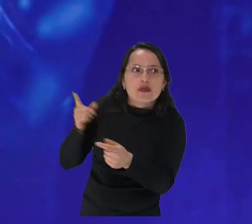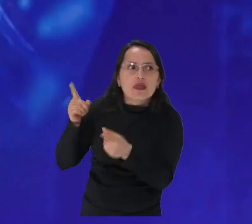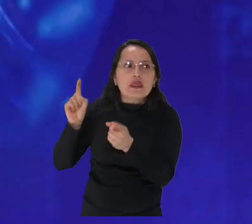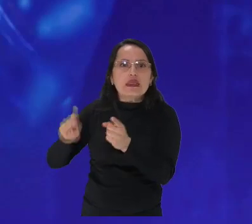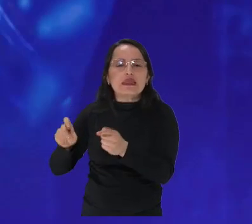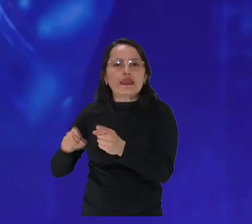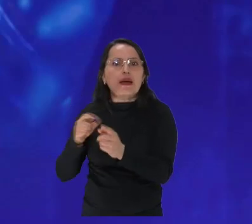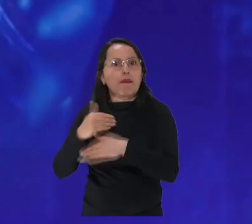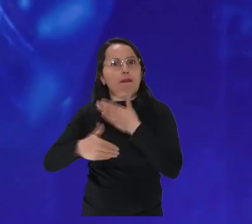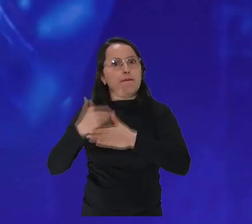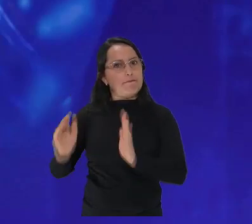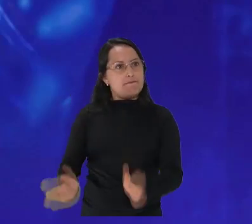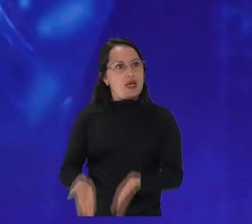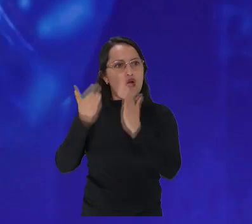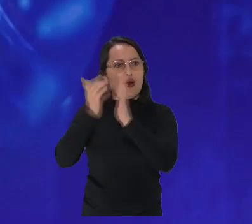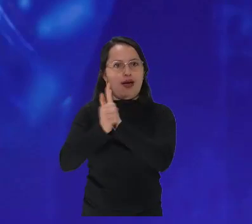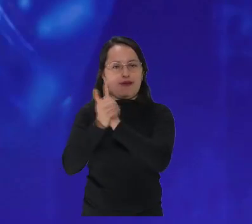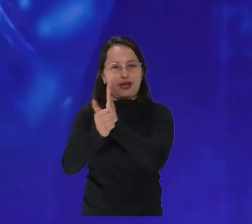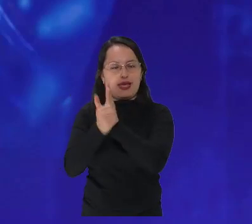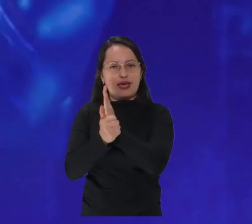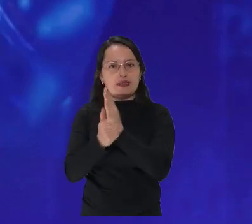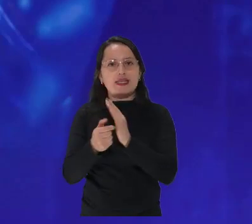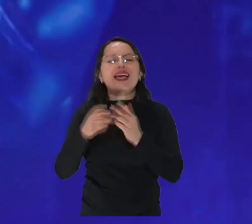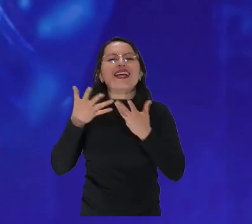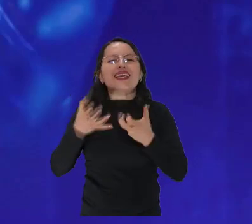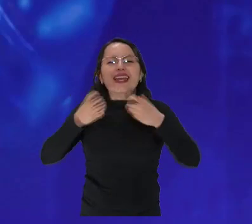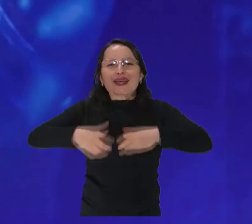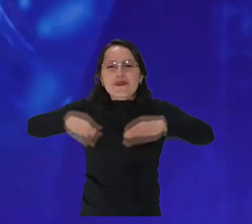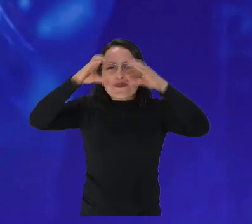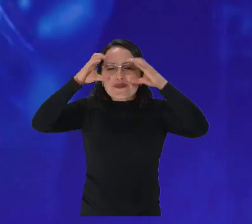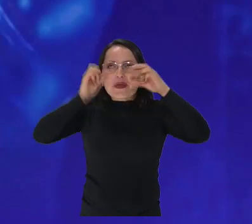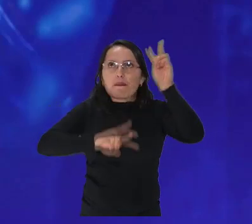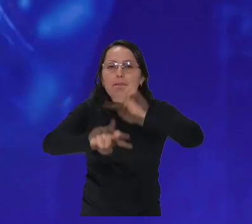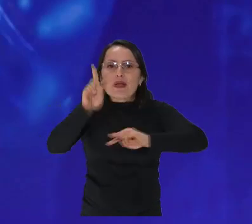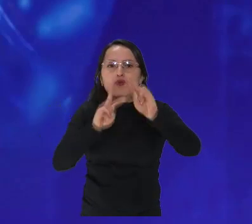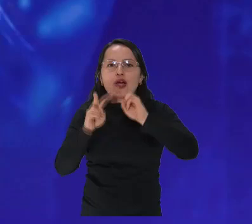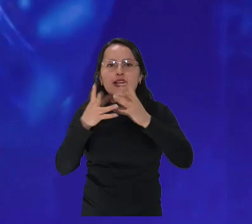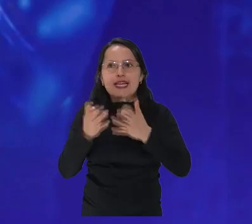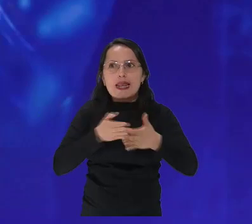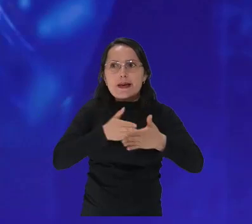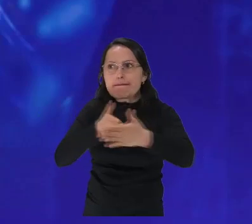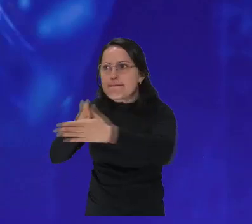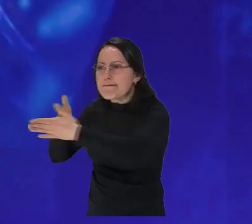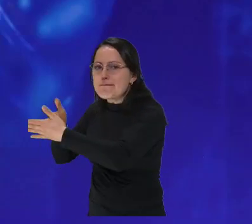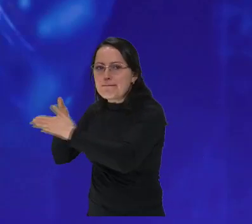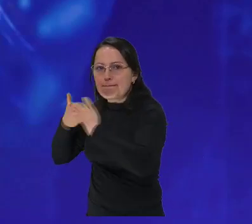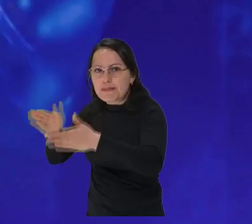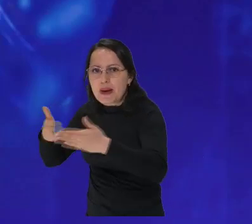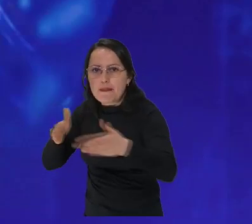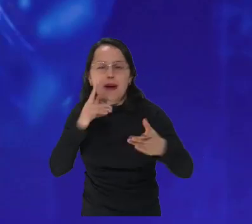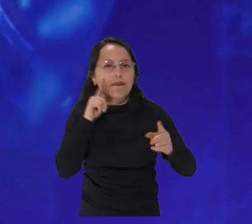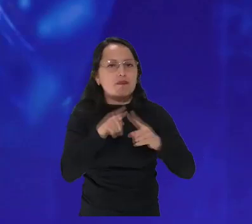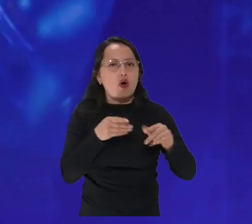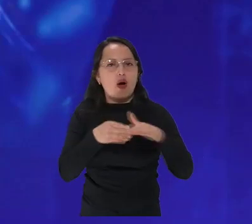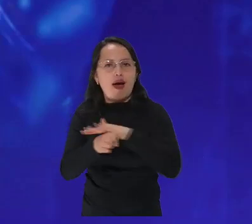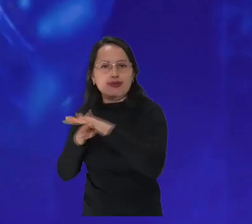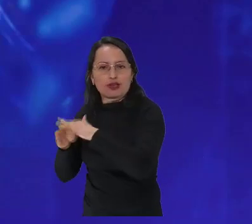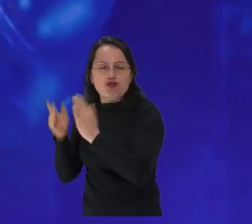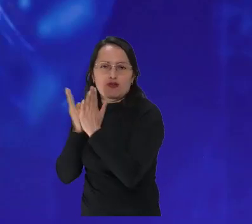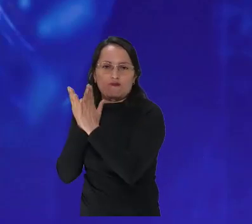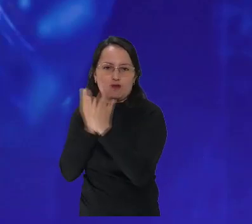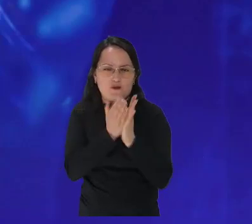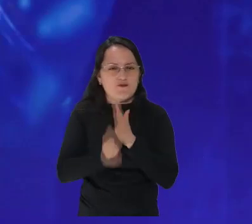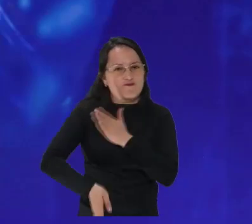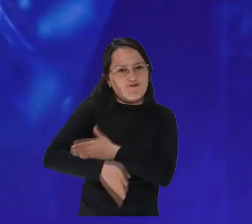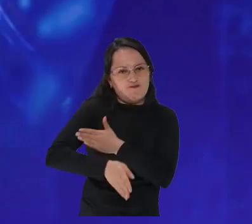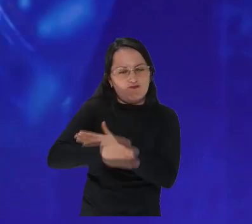esas habilidades. Lo que queremos hacer con realidad virtual precisamente es romper esas barreras que vamos encontrando de acceso a esa educación